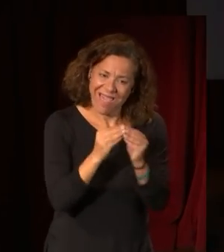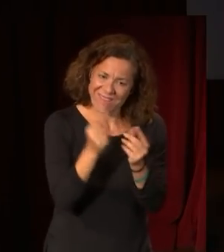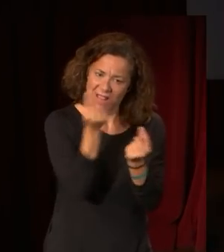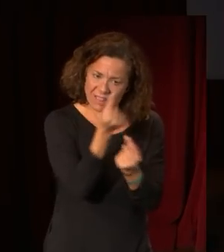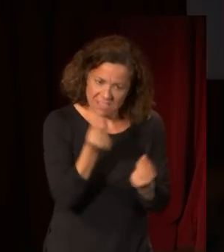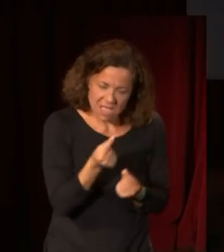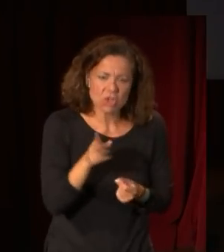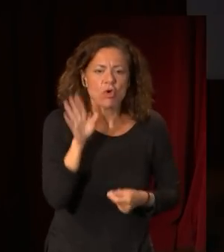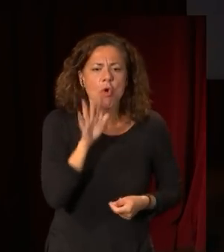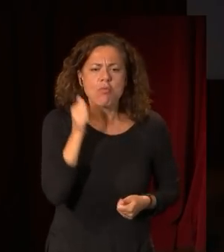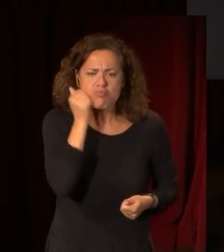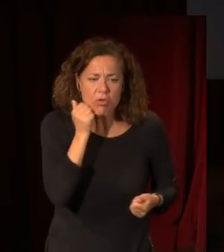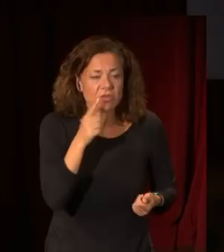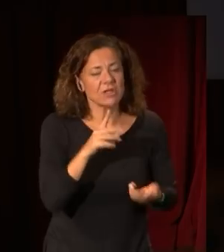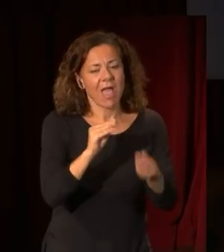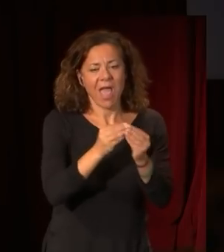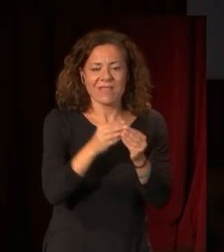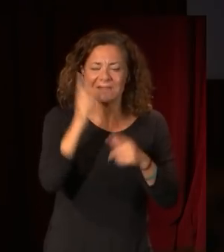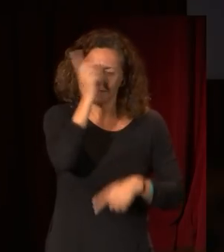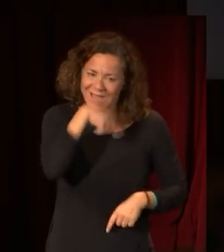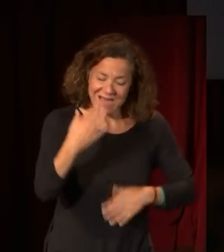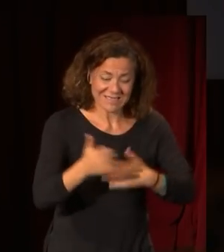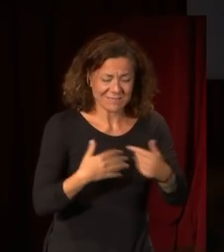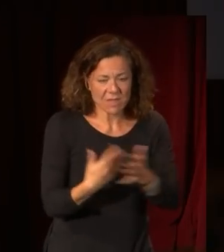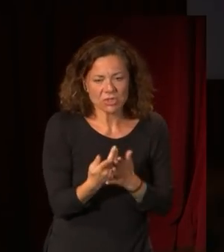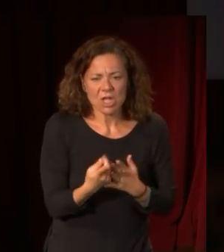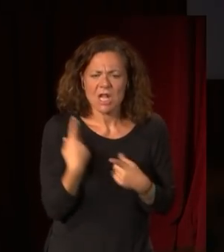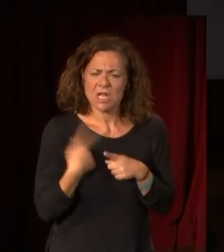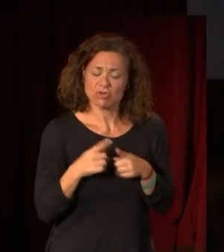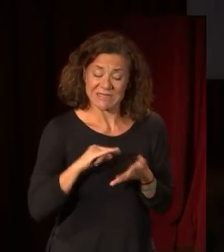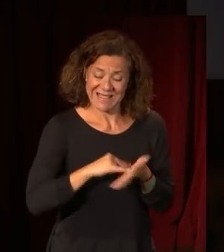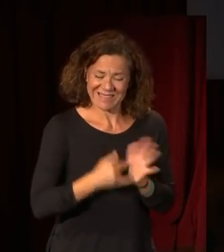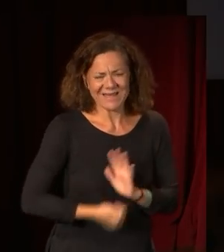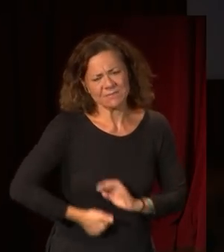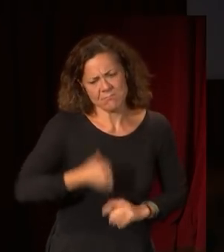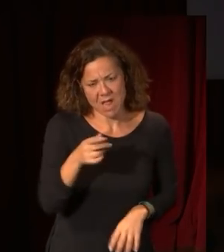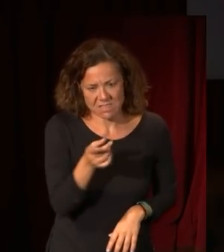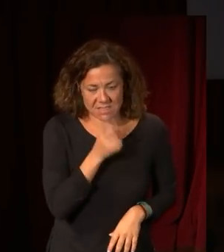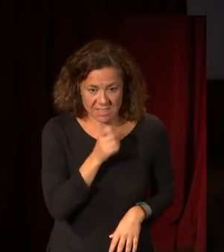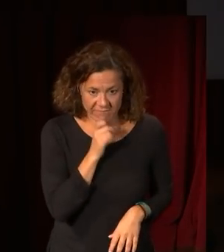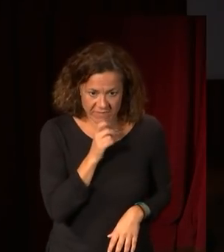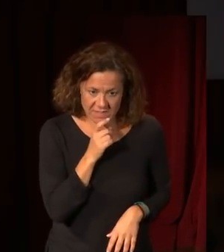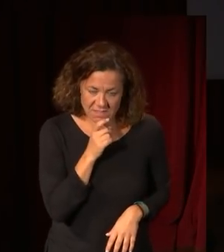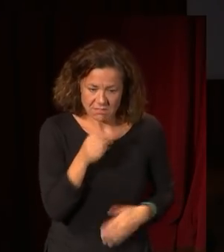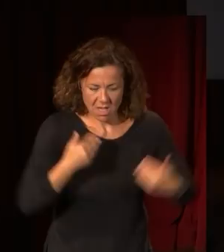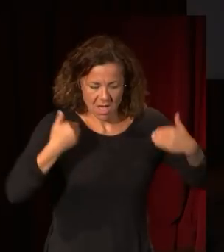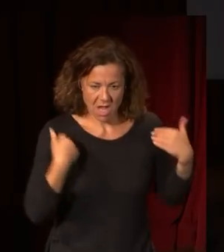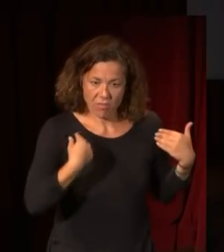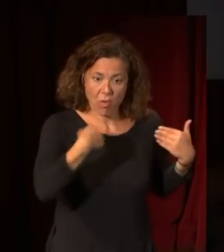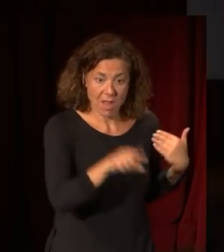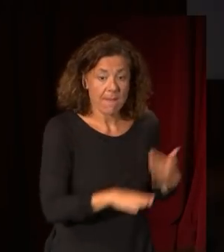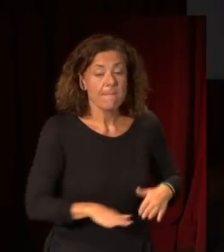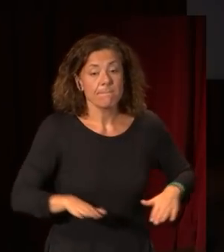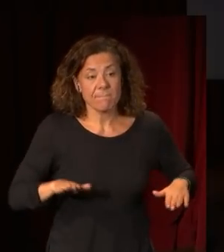diseños él tiene que realizar las caras él tiene que besar las manos decir las partes técnicamente más complejas le competen a él pero sin